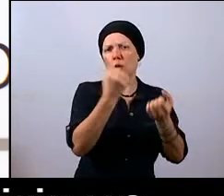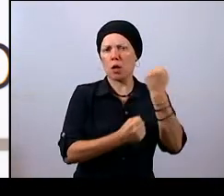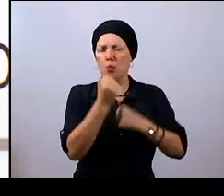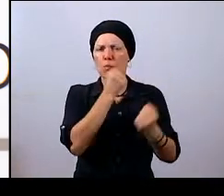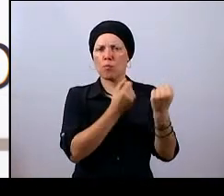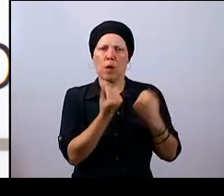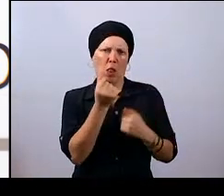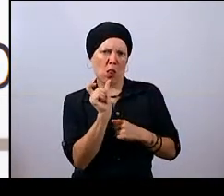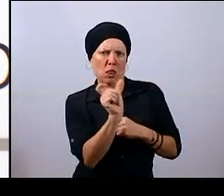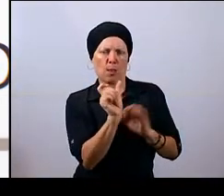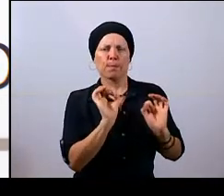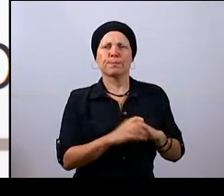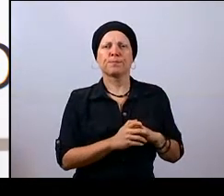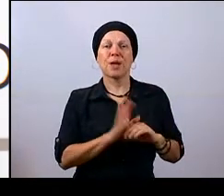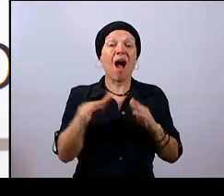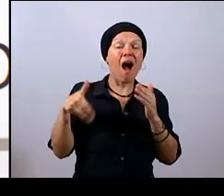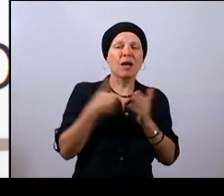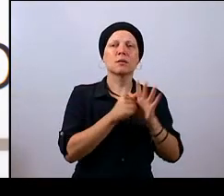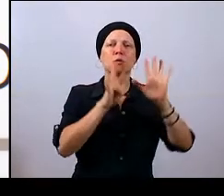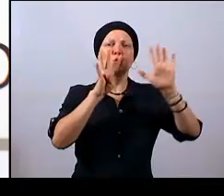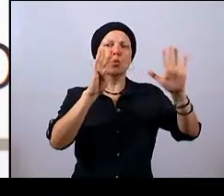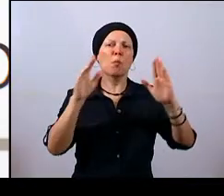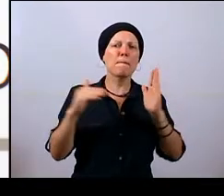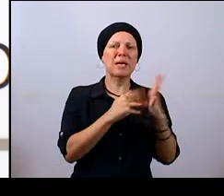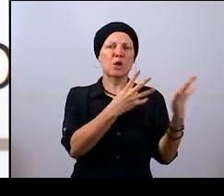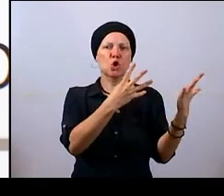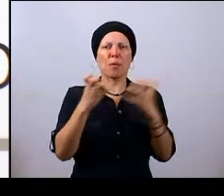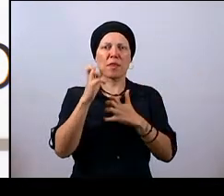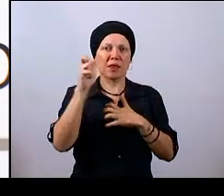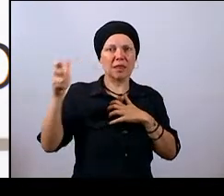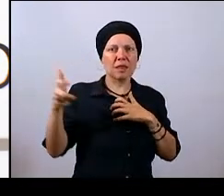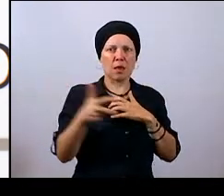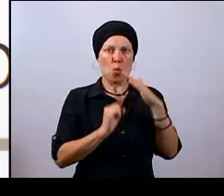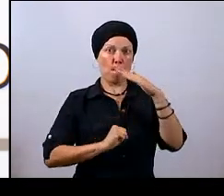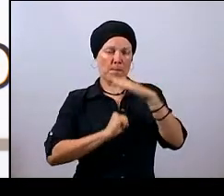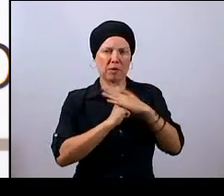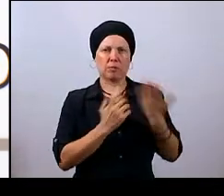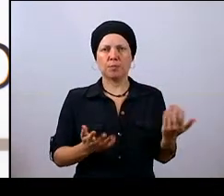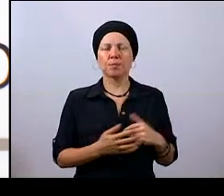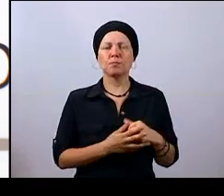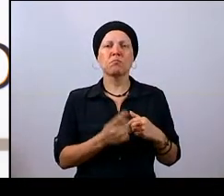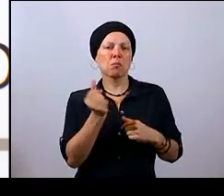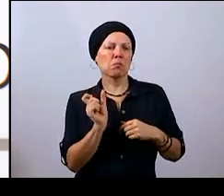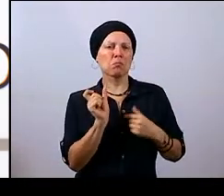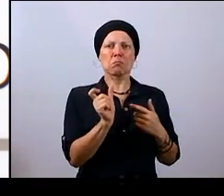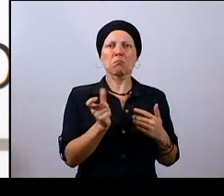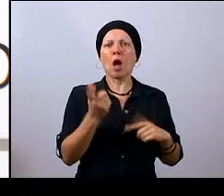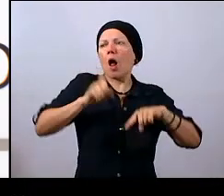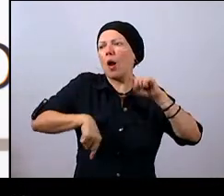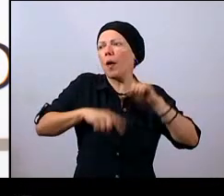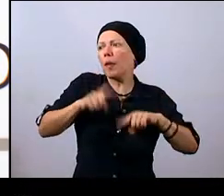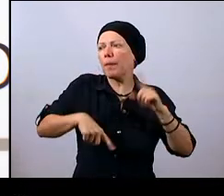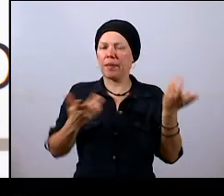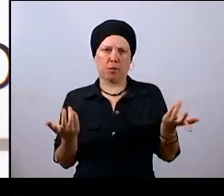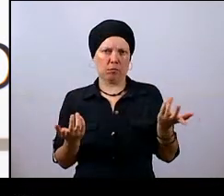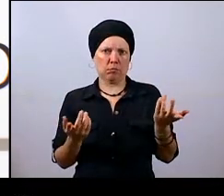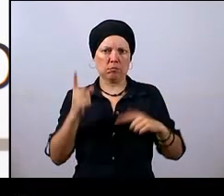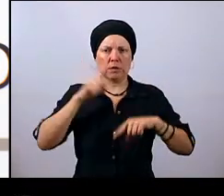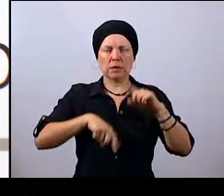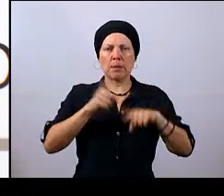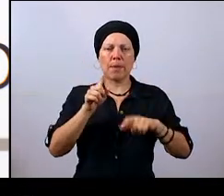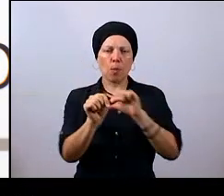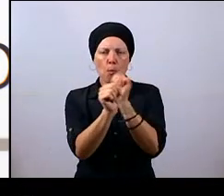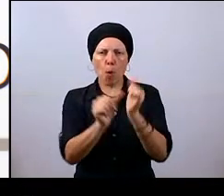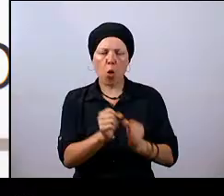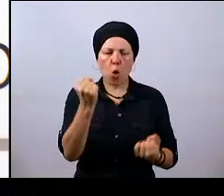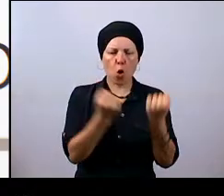cuantía económica de hasta 9.900 euros. Son cuantías que van a variar en atención al modelo